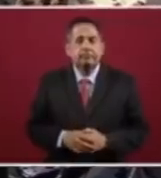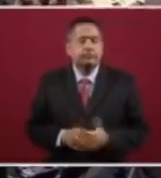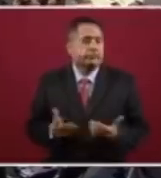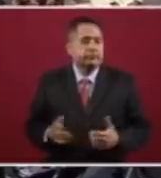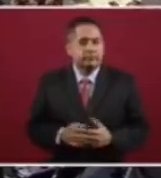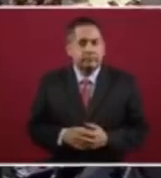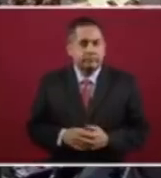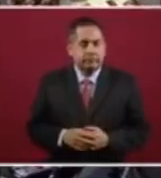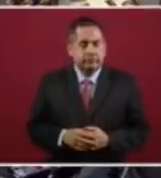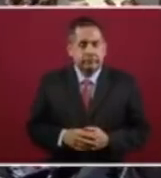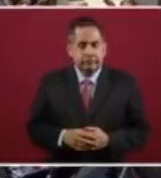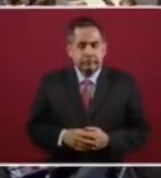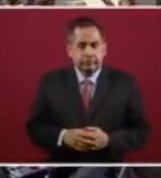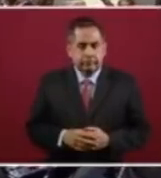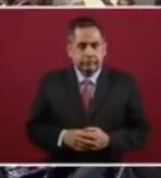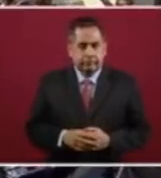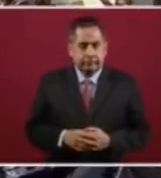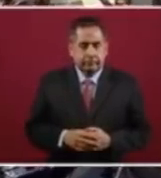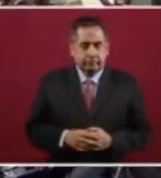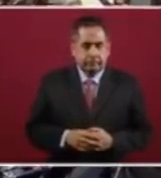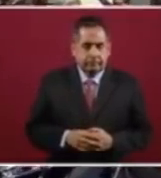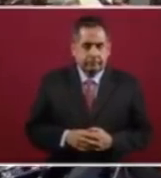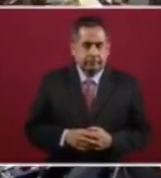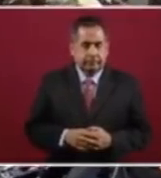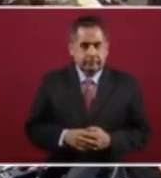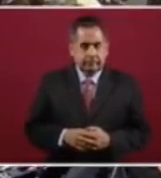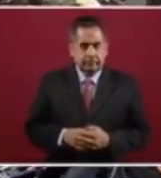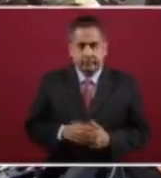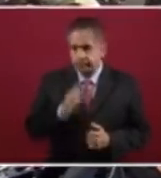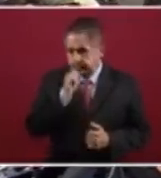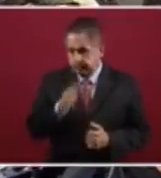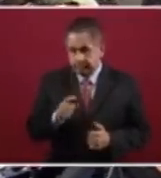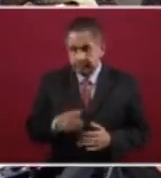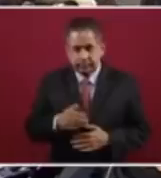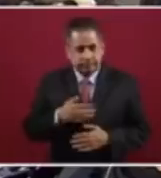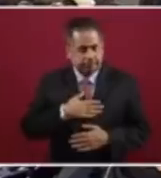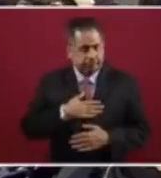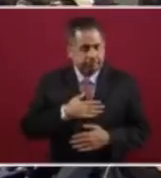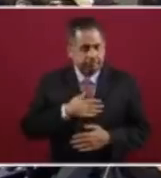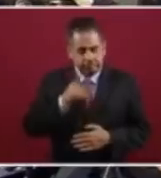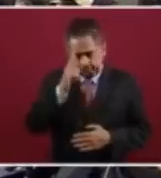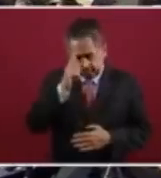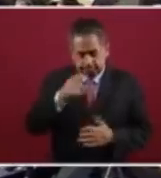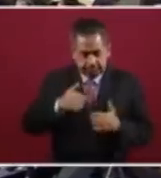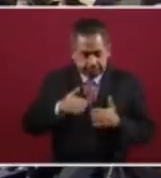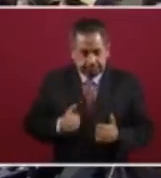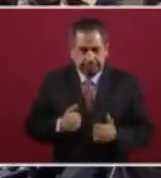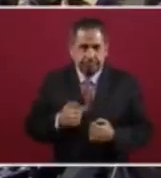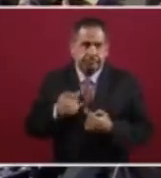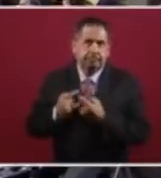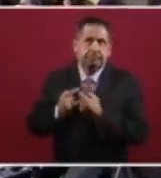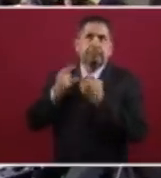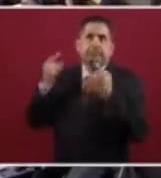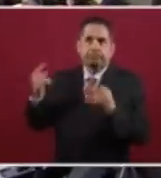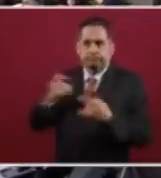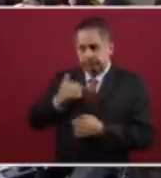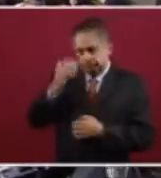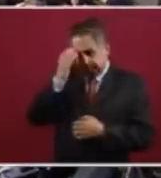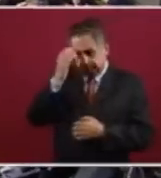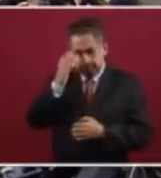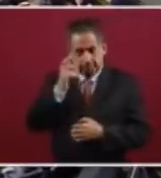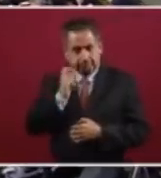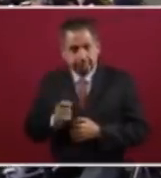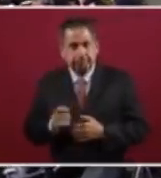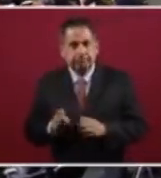más? Y también estoy muy consciente, porque conozco la historia, de que